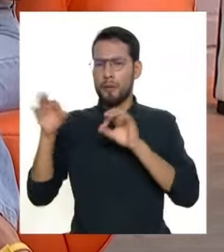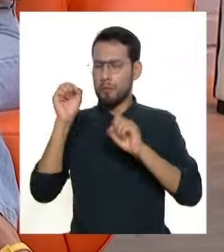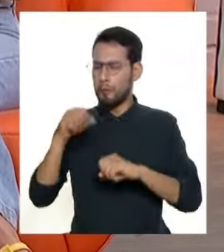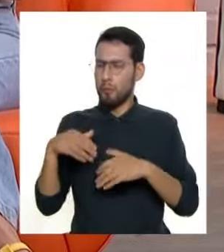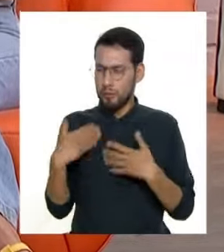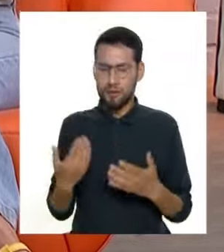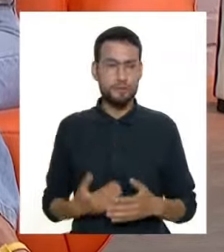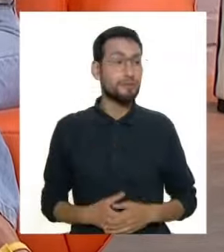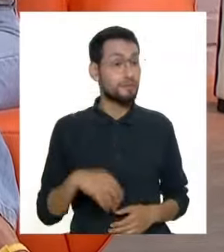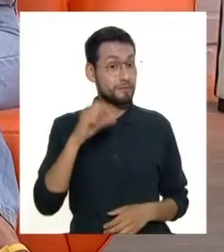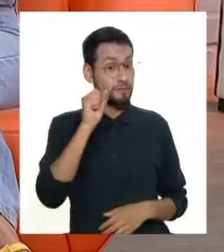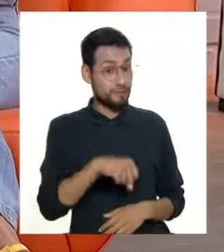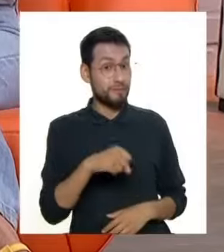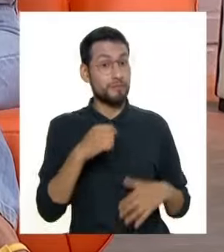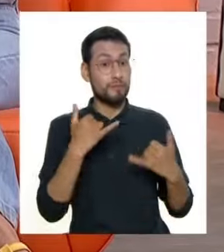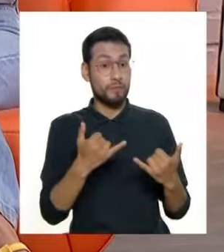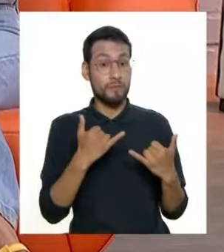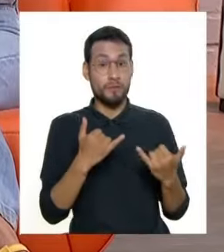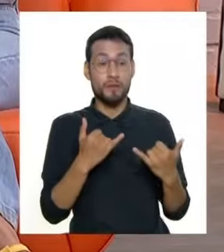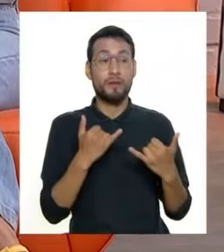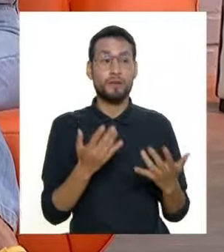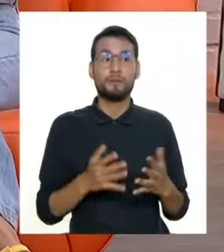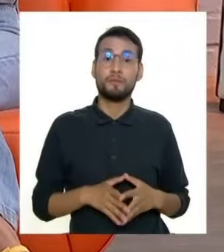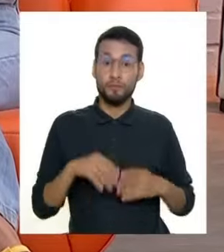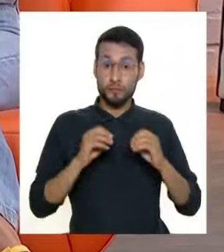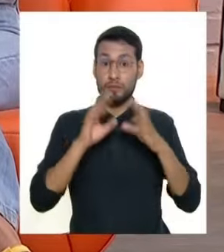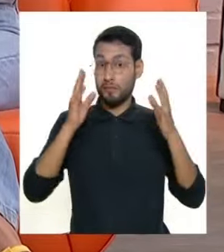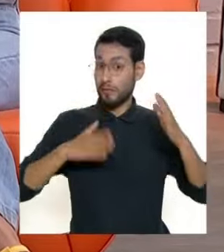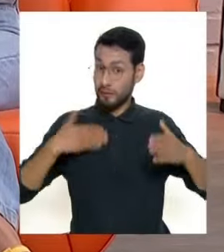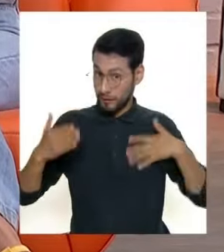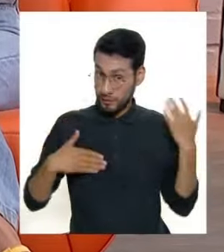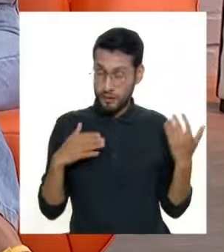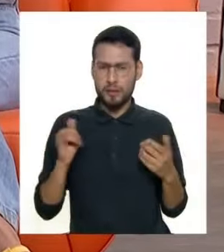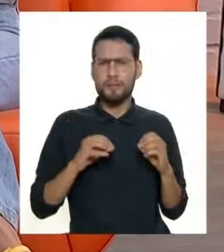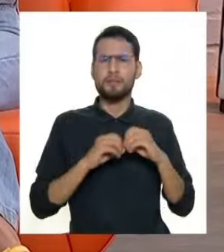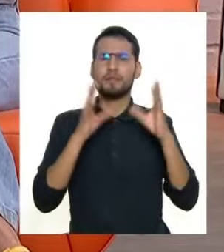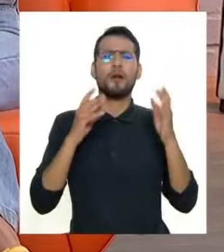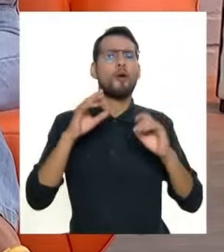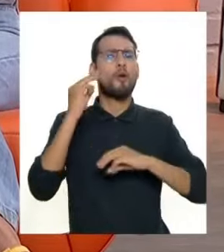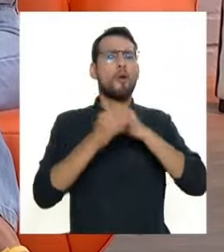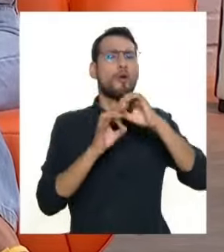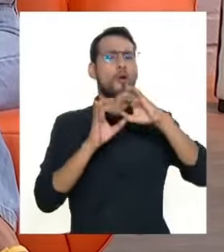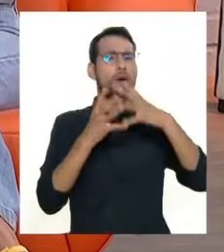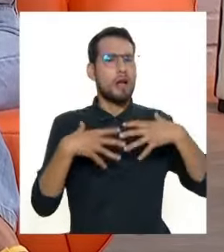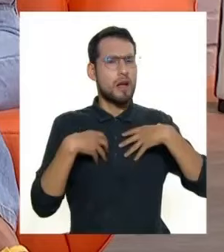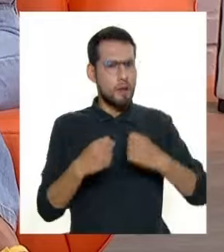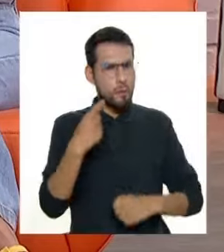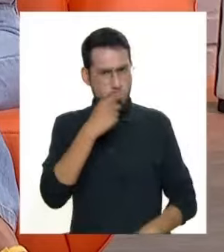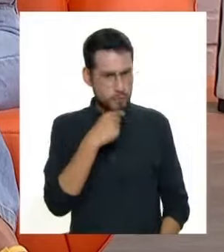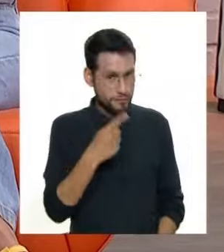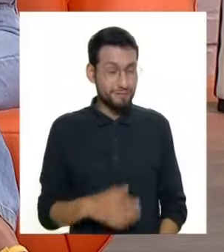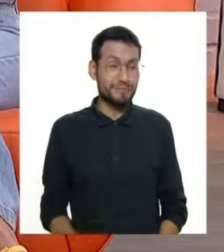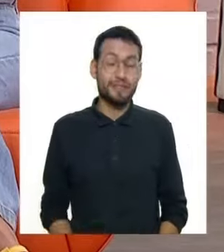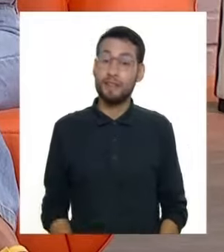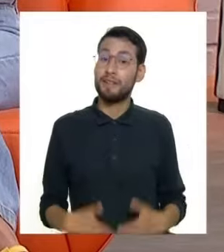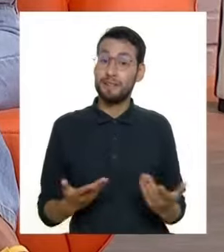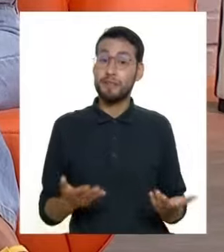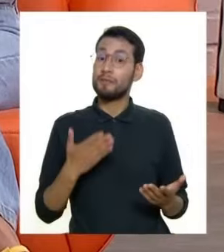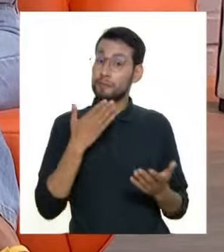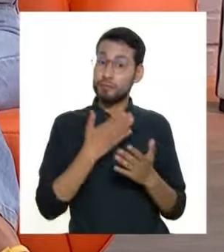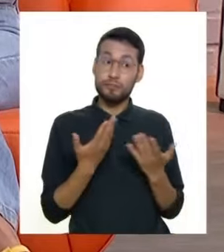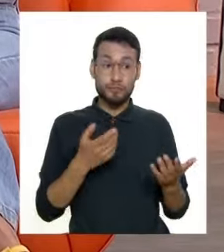ello? Así es, Ucho. Hoy día es no solamente el Día de la Felicidad, es el Día también Mundial de la Salud Bucal. Y no podía